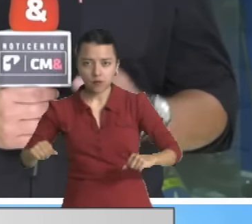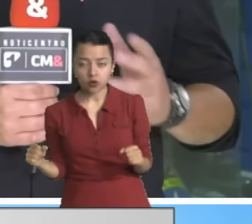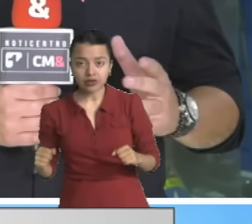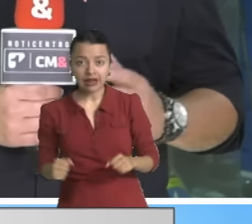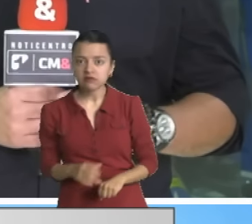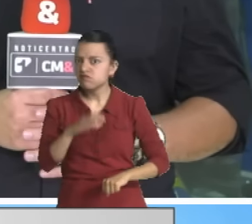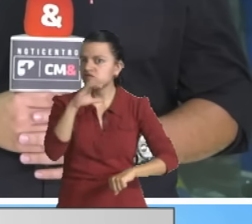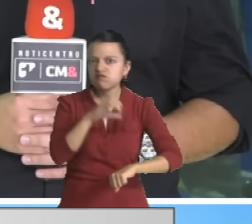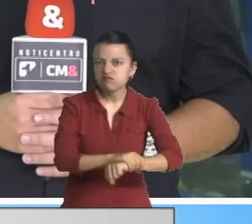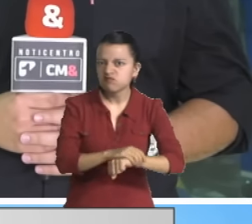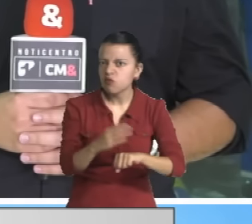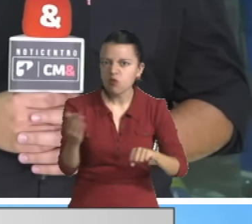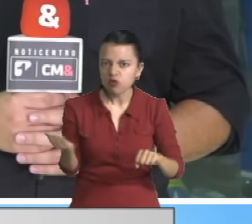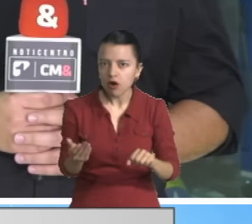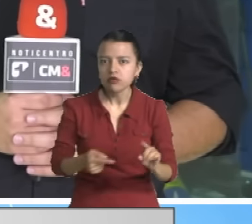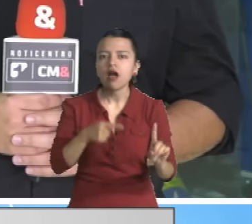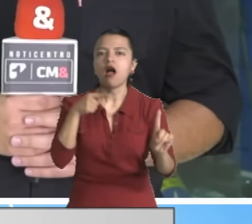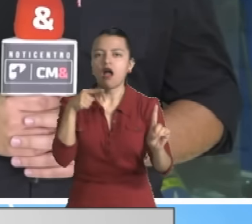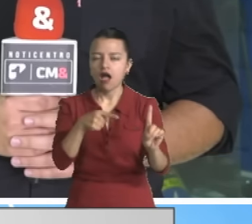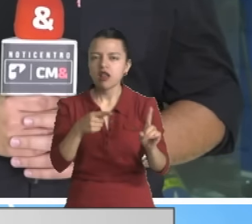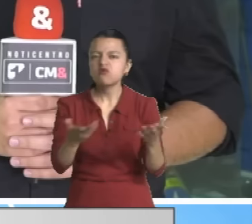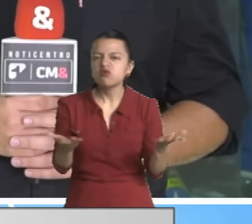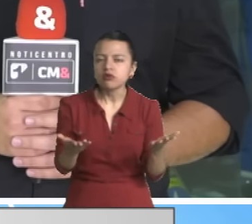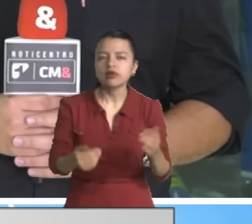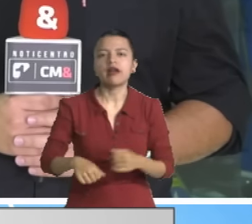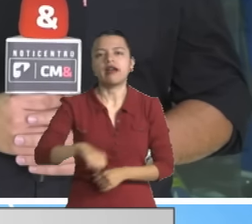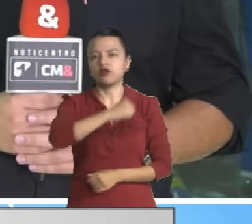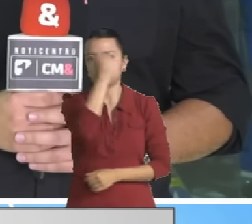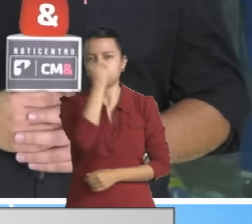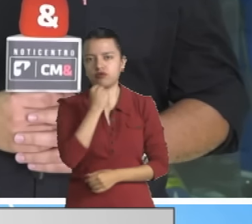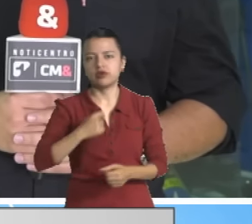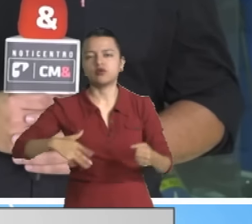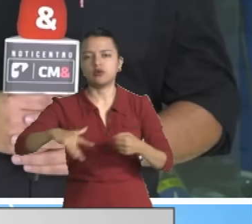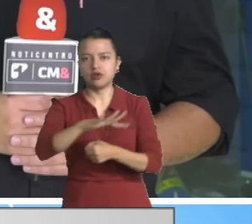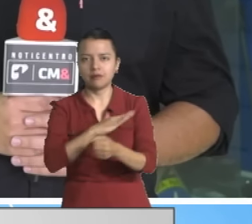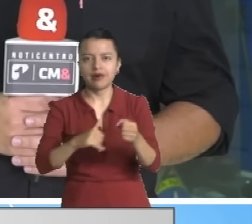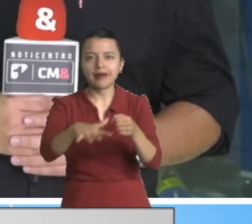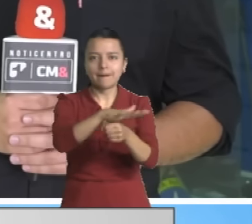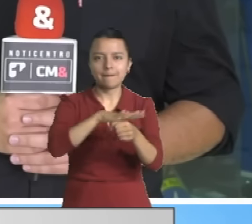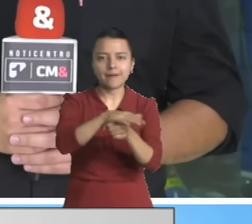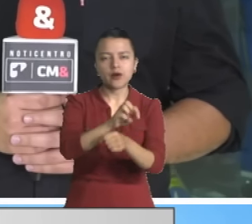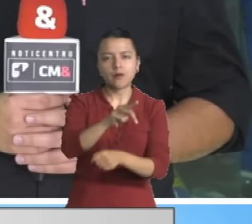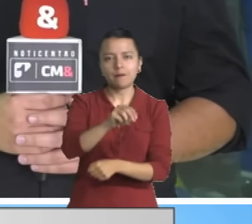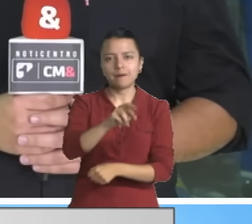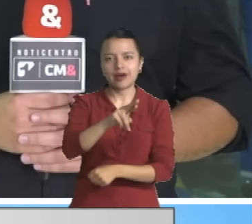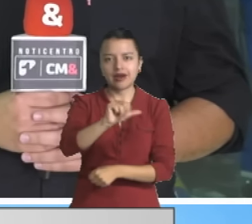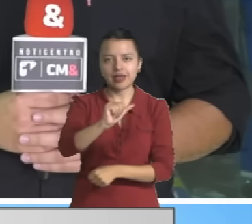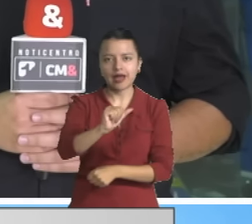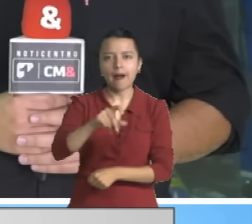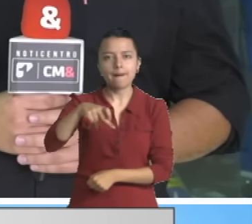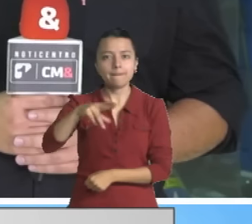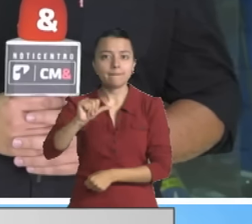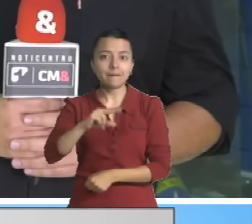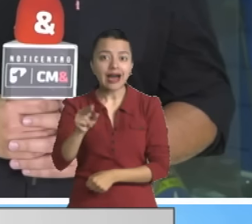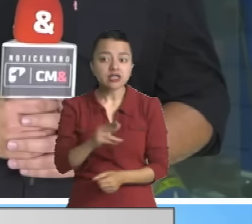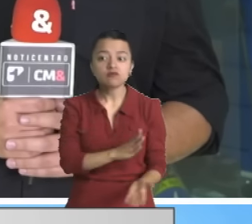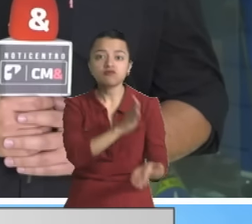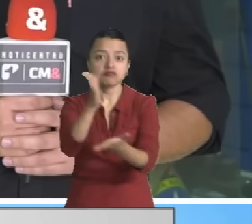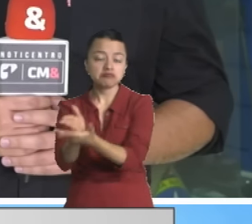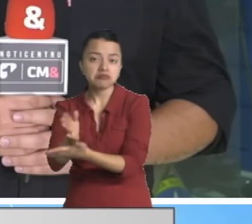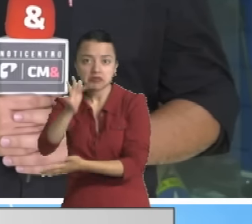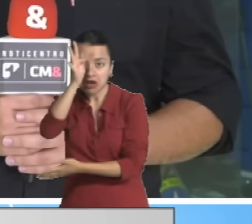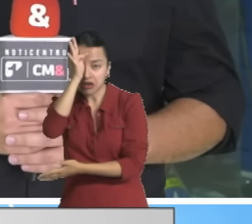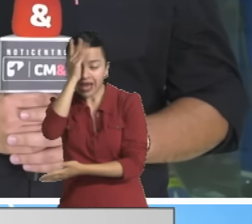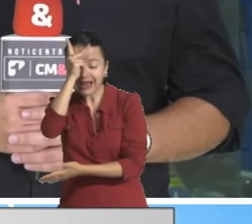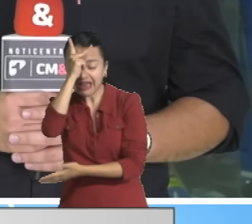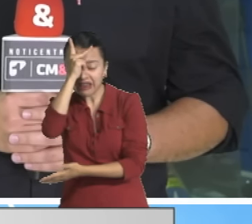Cundinamarca. Este sujeto sería el responsable del asesinato de un policía en el barrio María Paz, en la localidad de Kennedy, Bogotá. Al respecto se pronunció